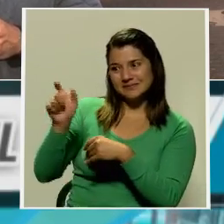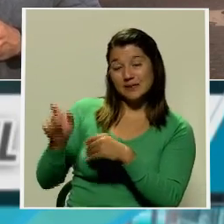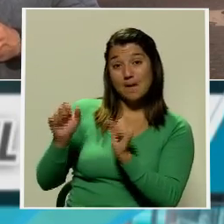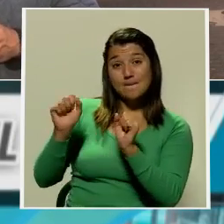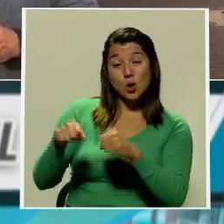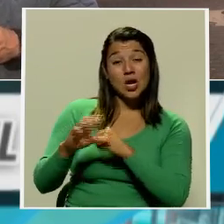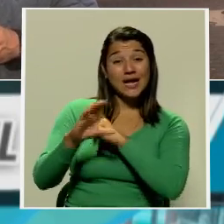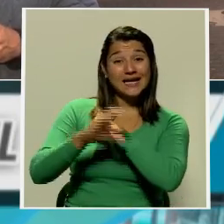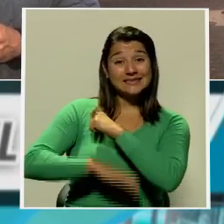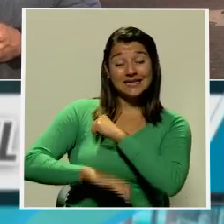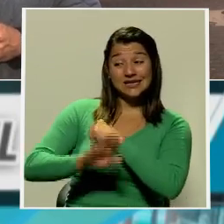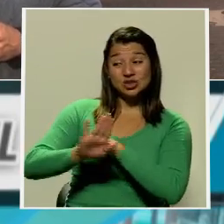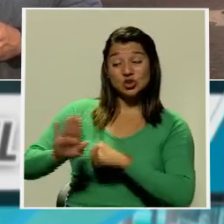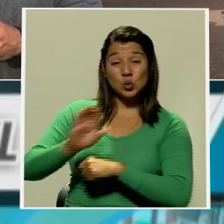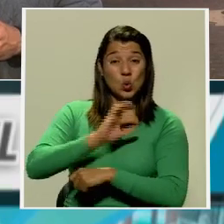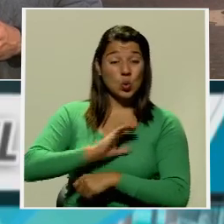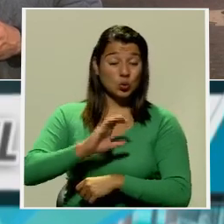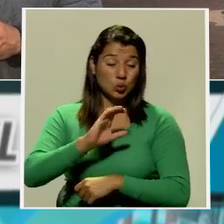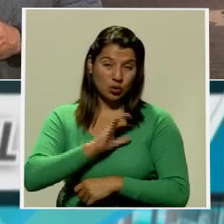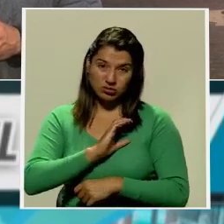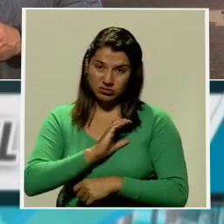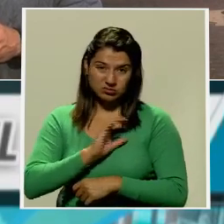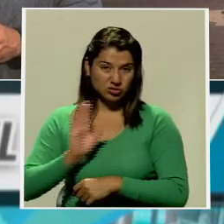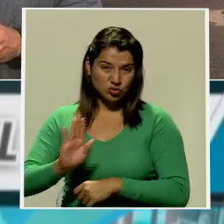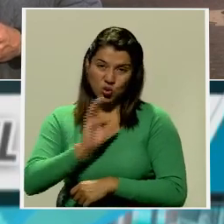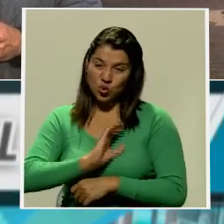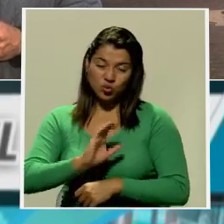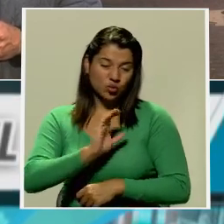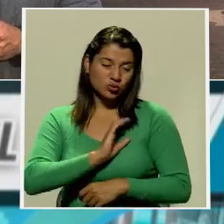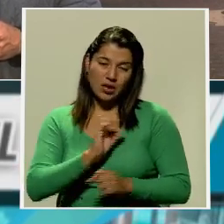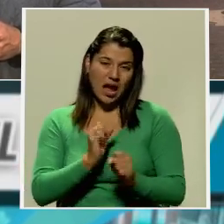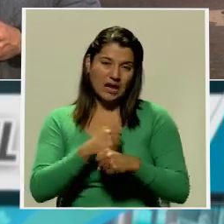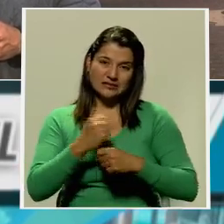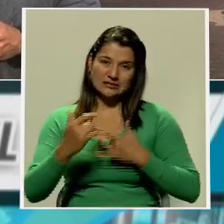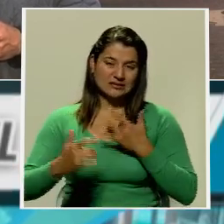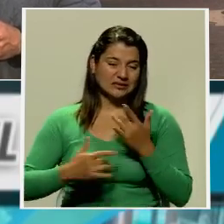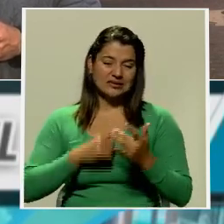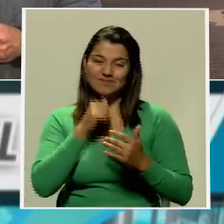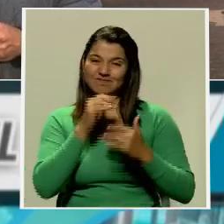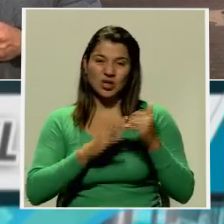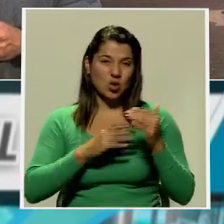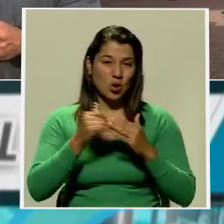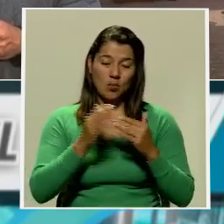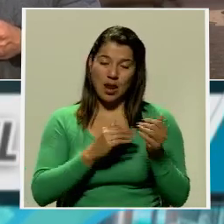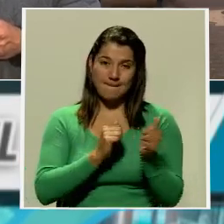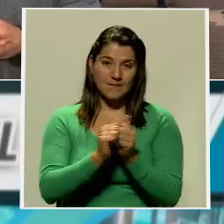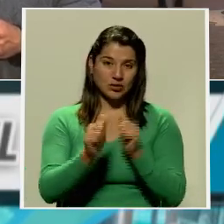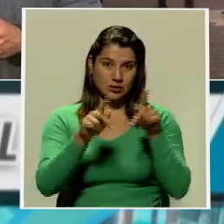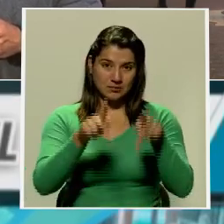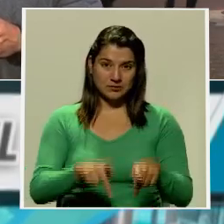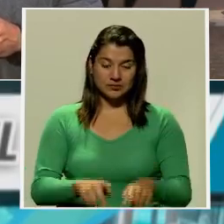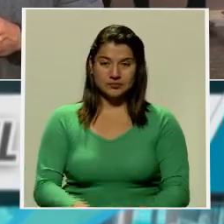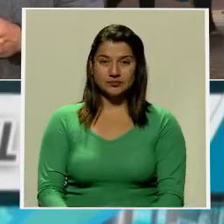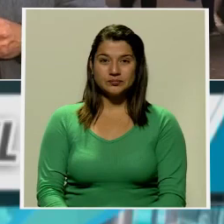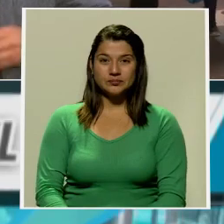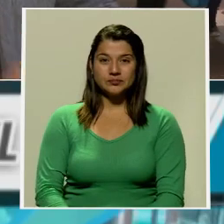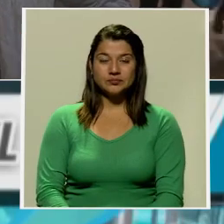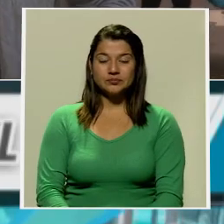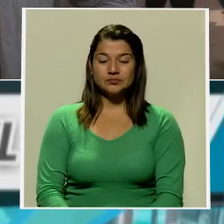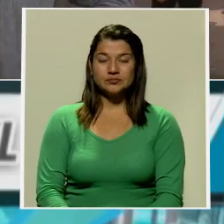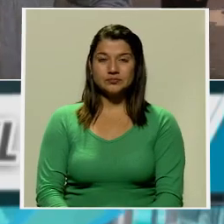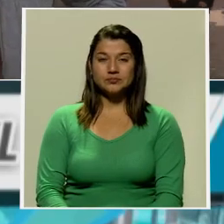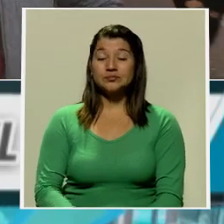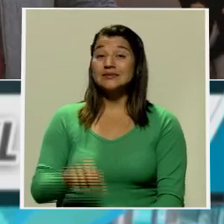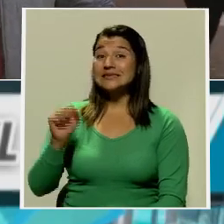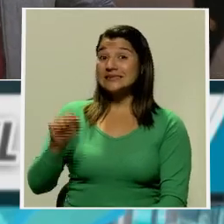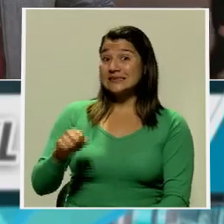conducta que evidentemente genera un enorme malestar en la mitad de la población. Así